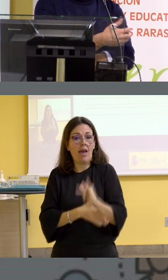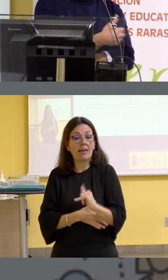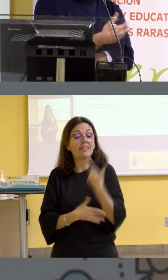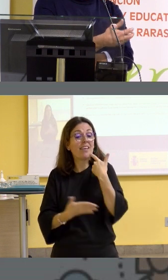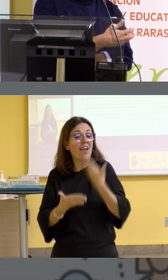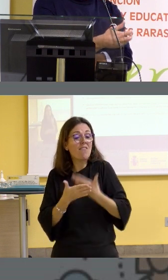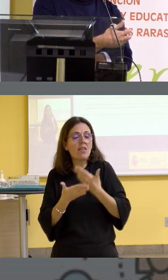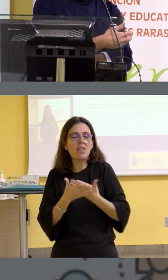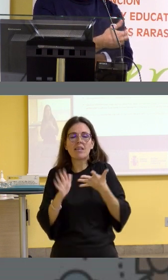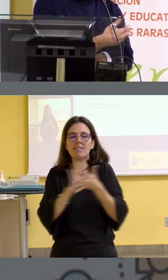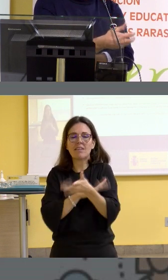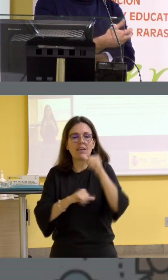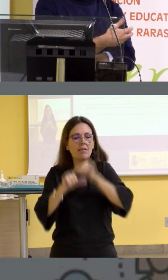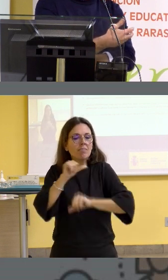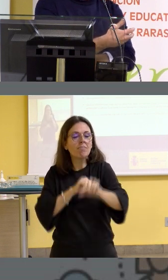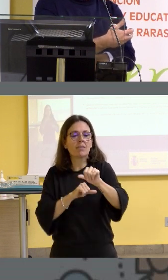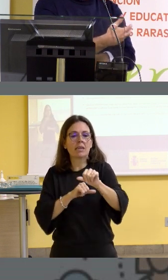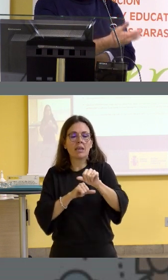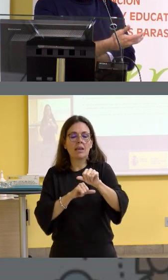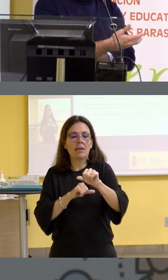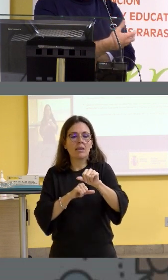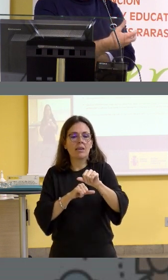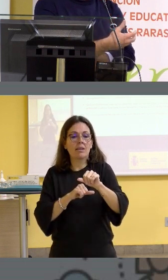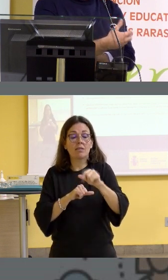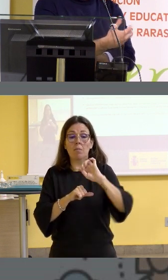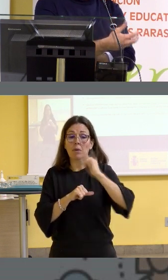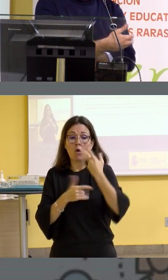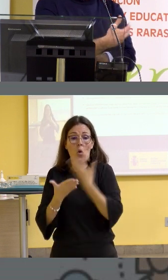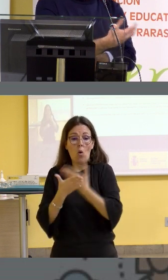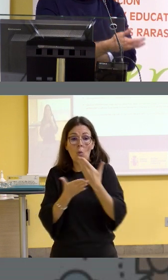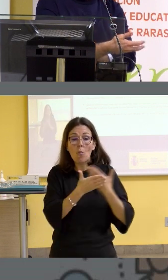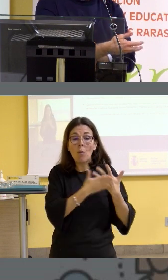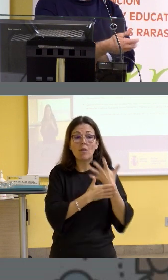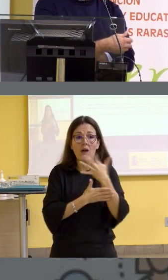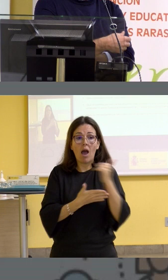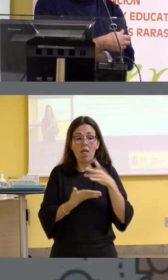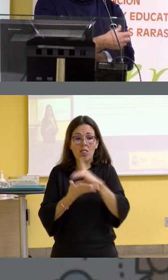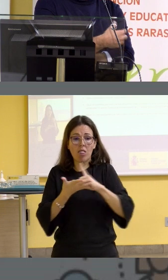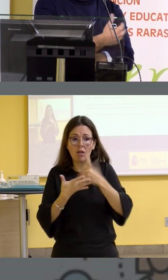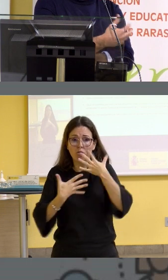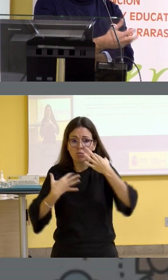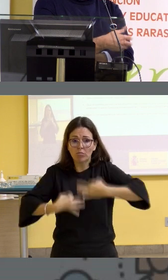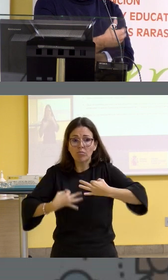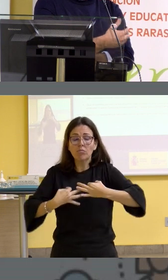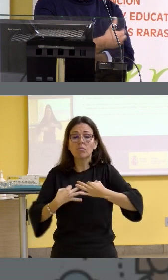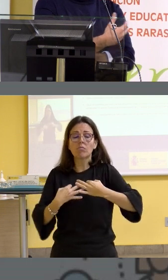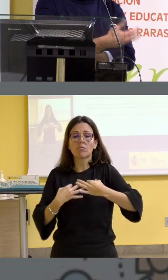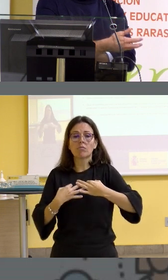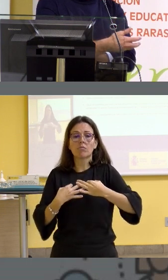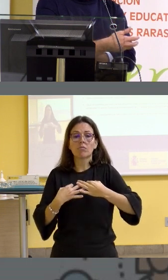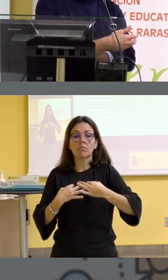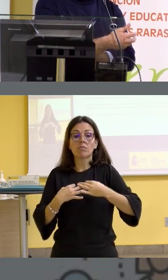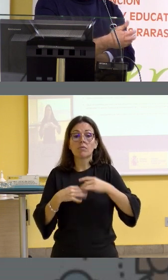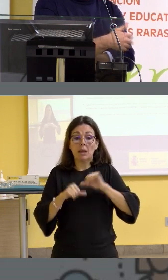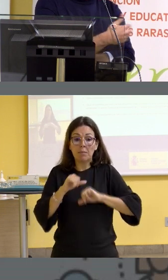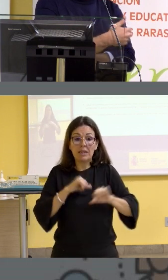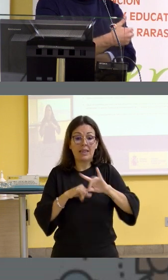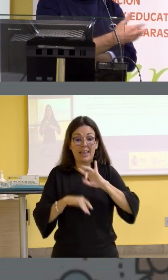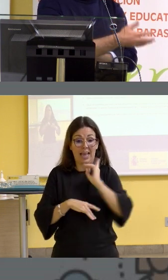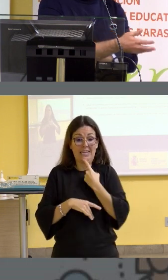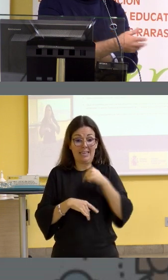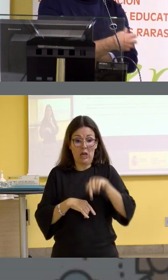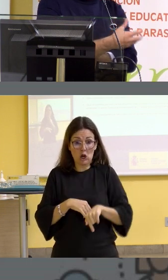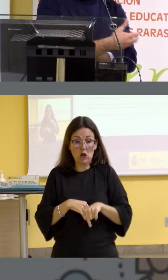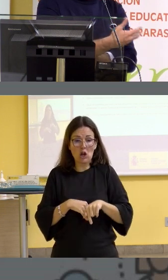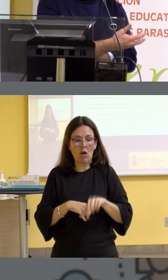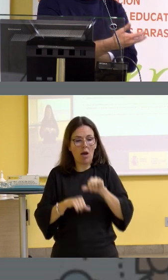partir de supuestos a priori evidentes, a supuestos ciertos, Si el punto de partida es erróneo, todo lo que